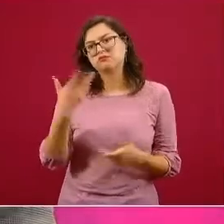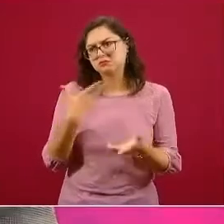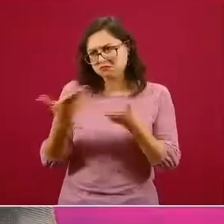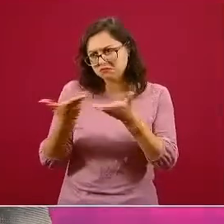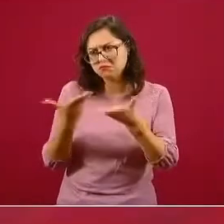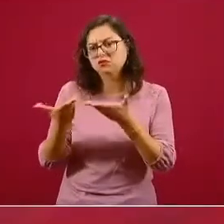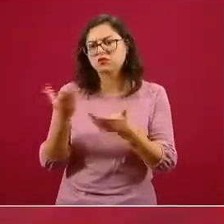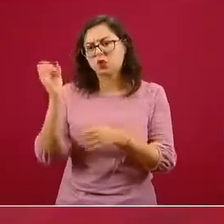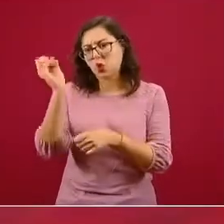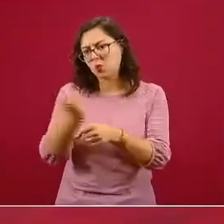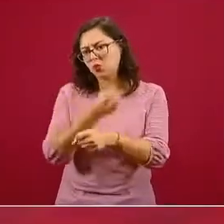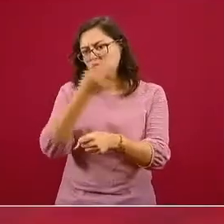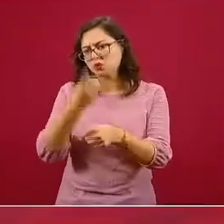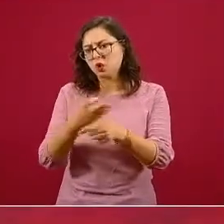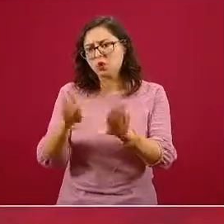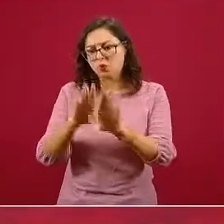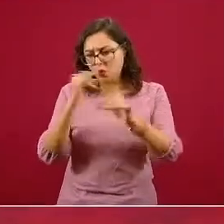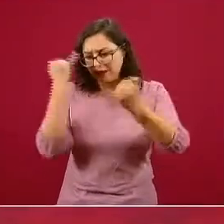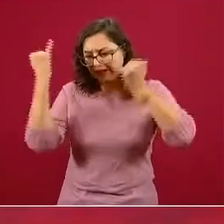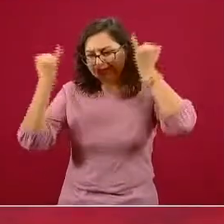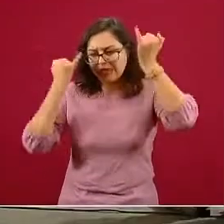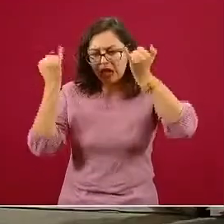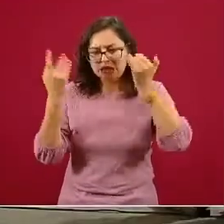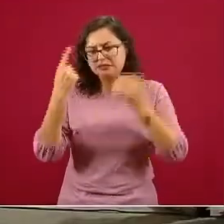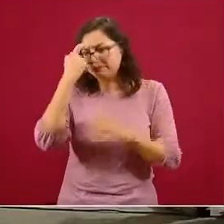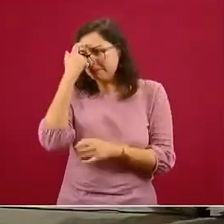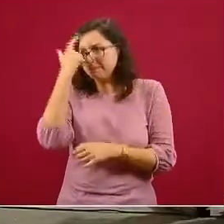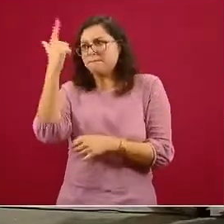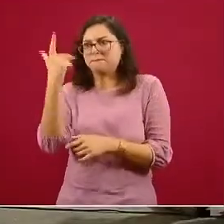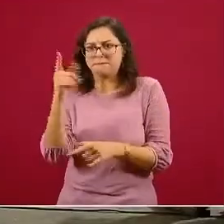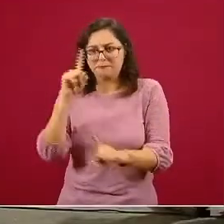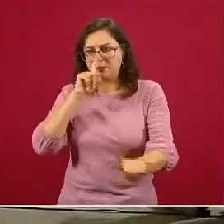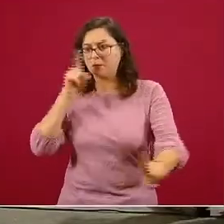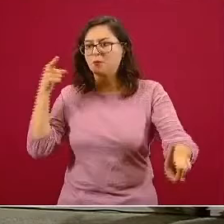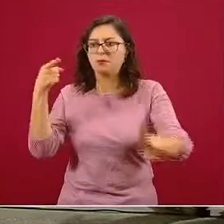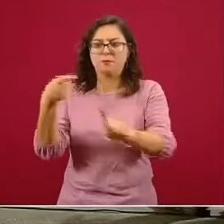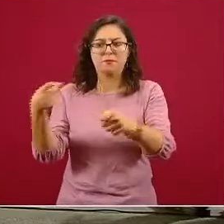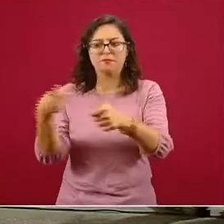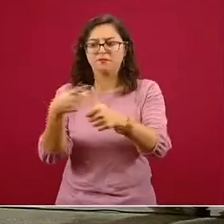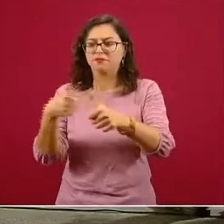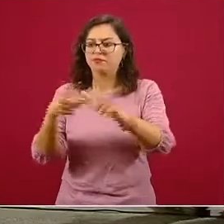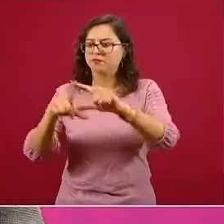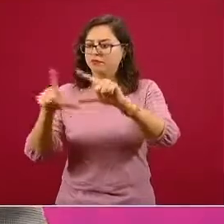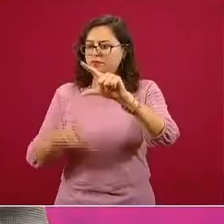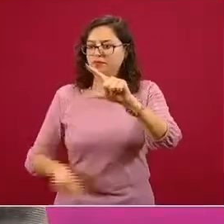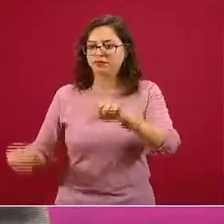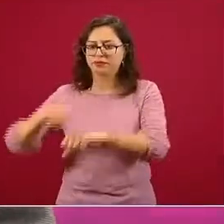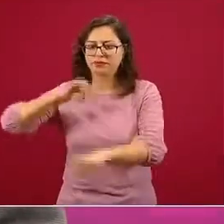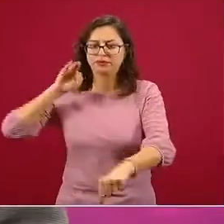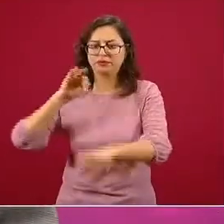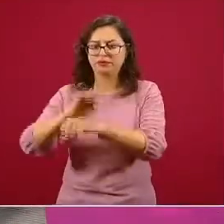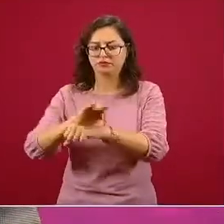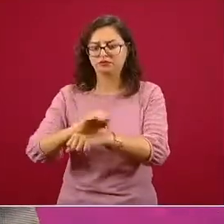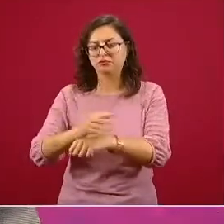respecto y buscar en una forma creativa, todas y todos pensando en el interés superior de la nación, cuáles podrían ser las